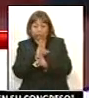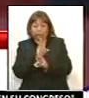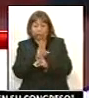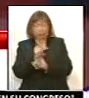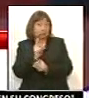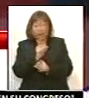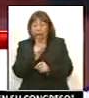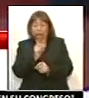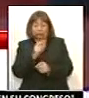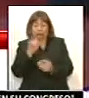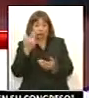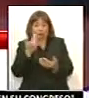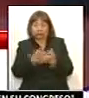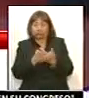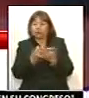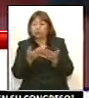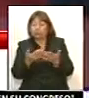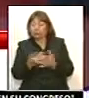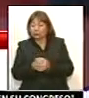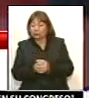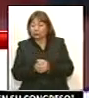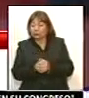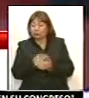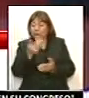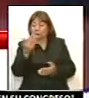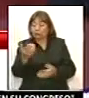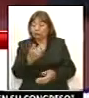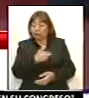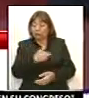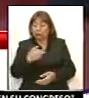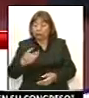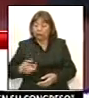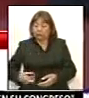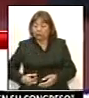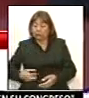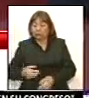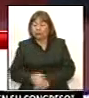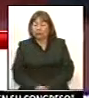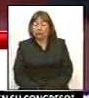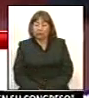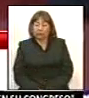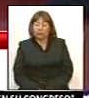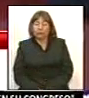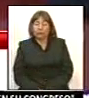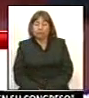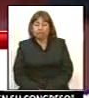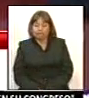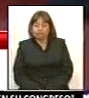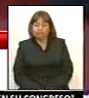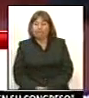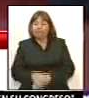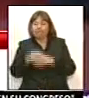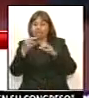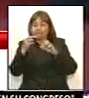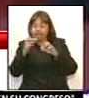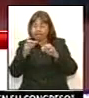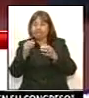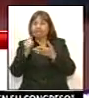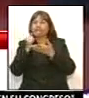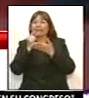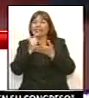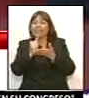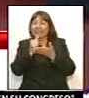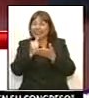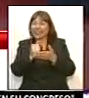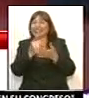no lleguemos a eso, ¿no? Creo que, señor presidente, que lo que nos va a permitir esto es ayudar a tener mejores